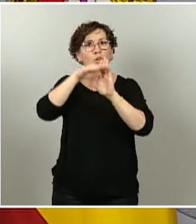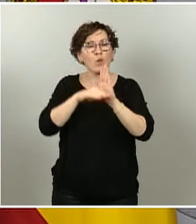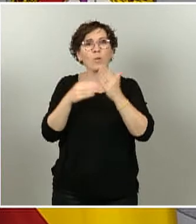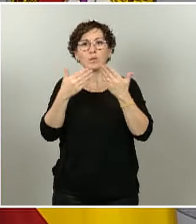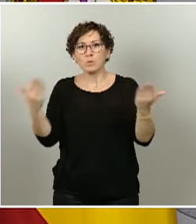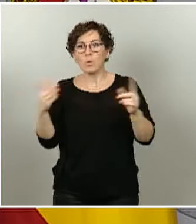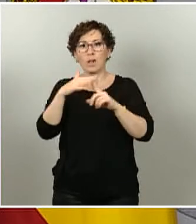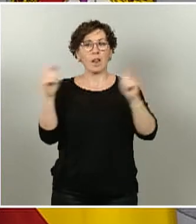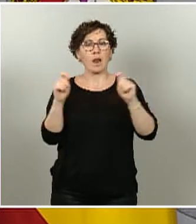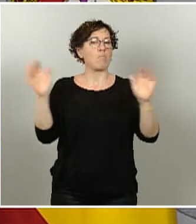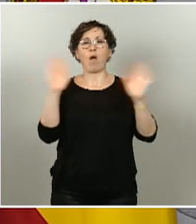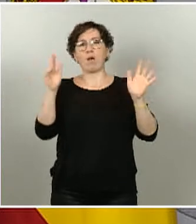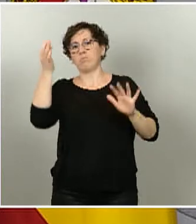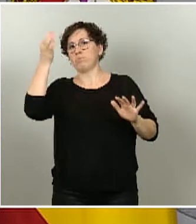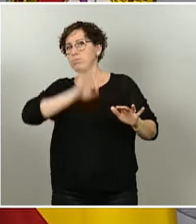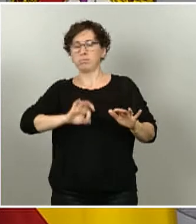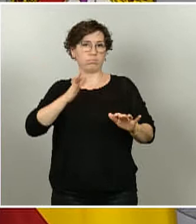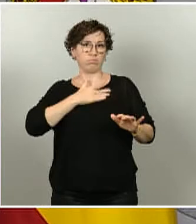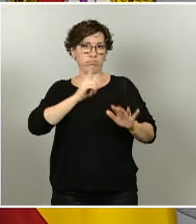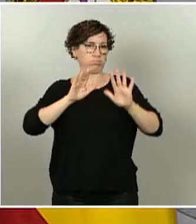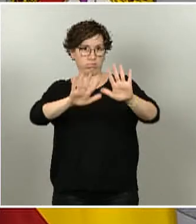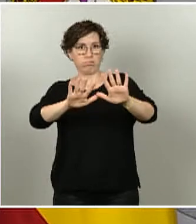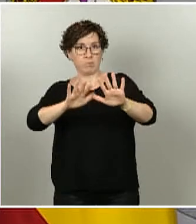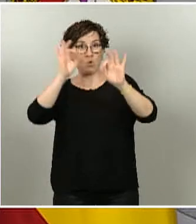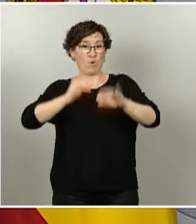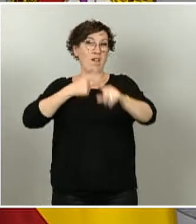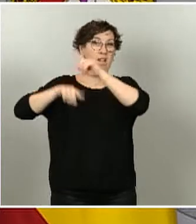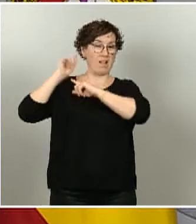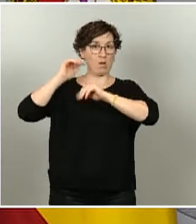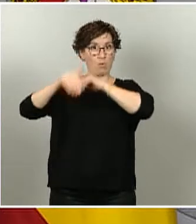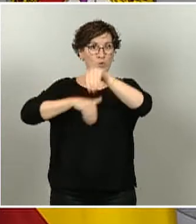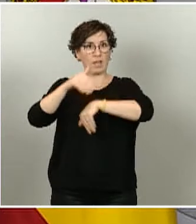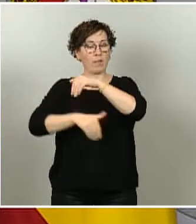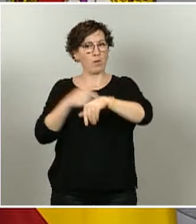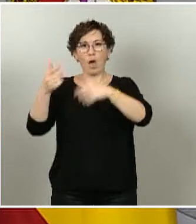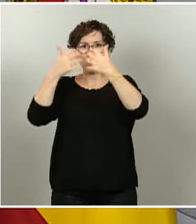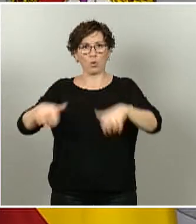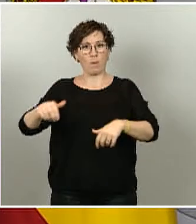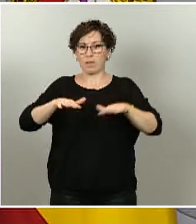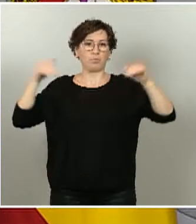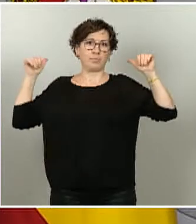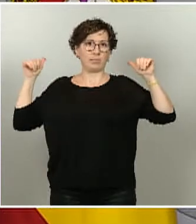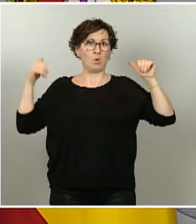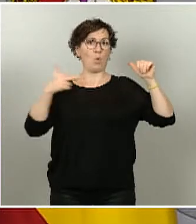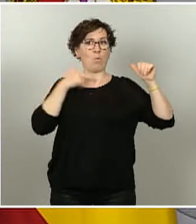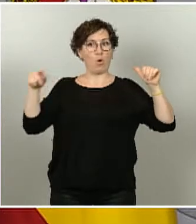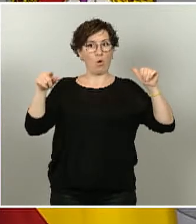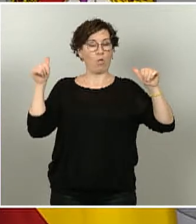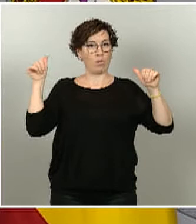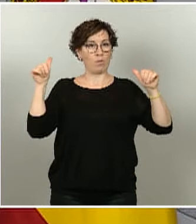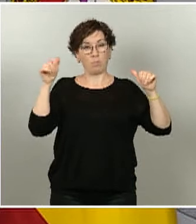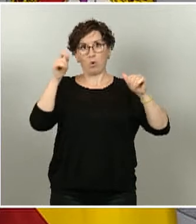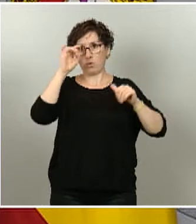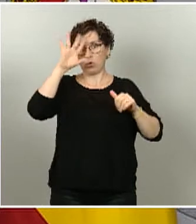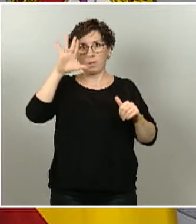ya definitivamente, como ocurrió en la votación pasada, se habían autoexcluido, cosa bastante sorprendente porque son conscientes de que